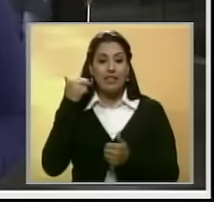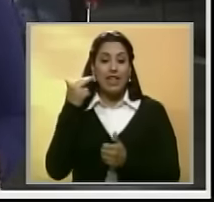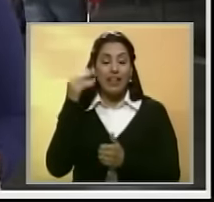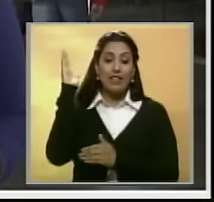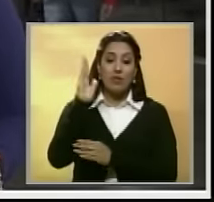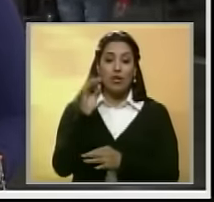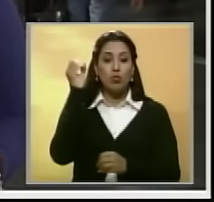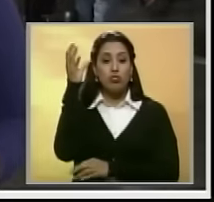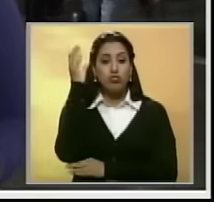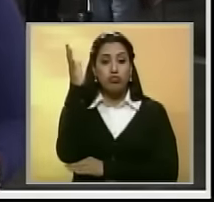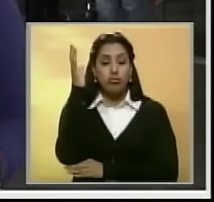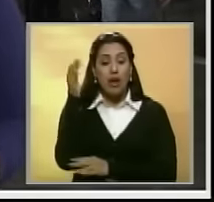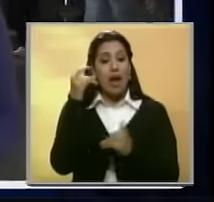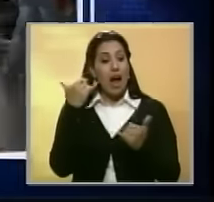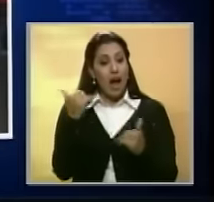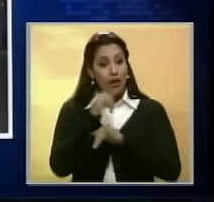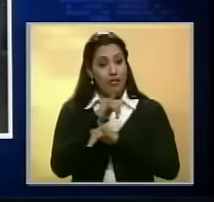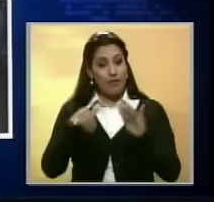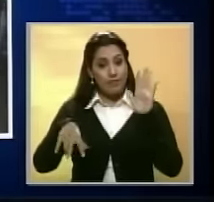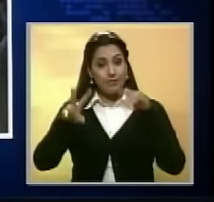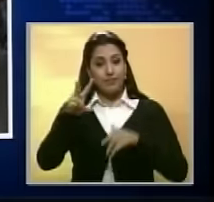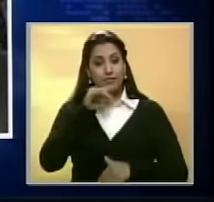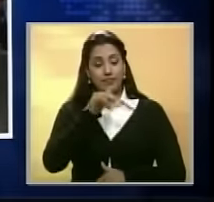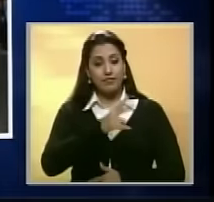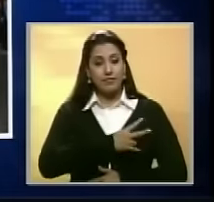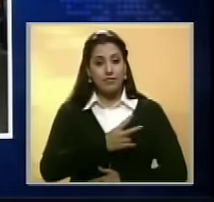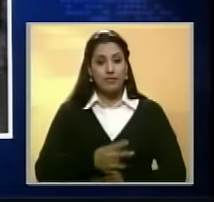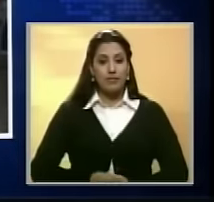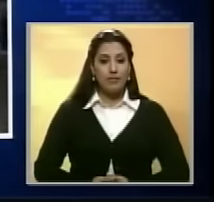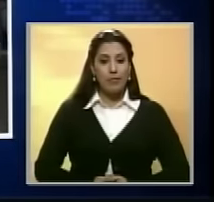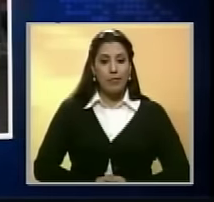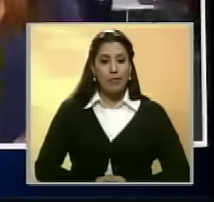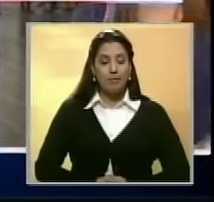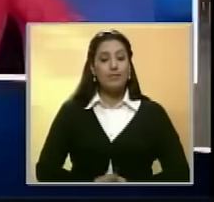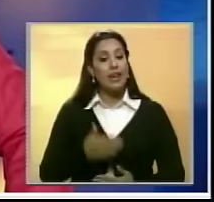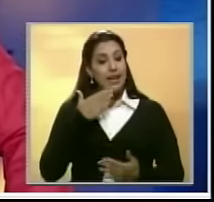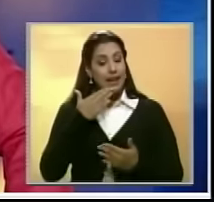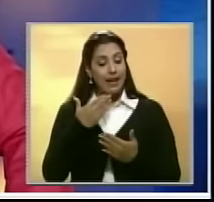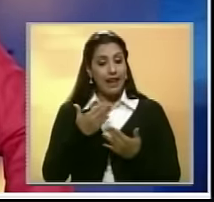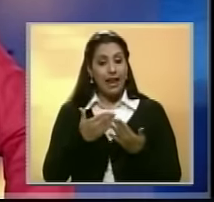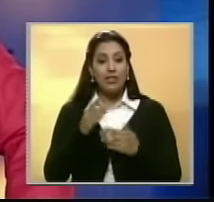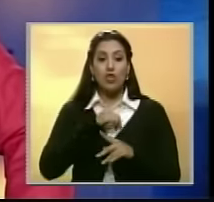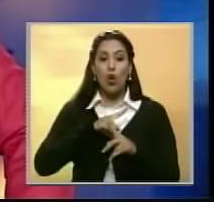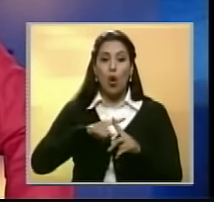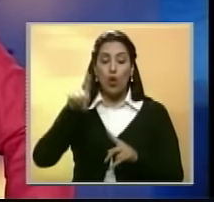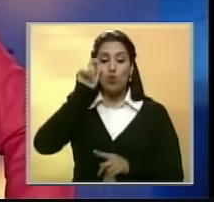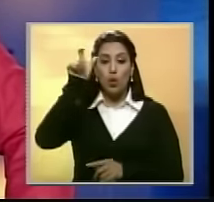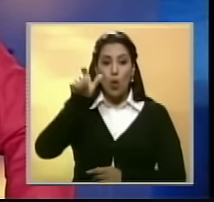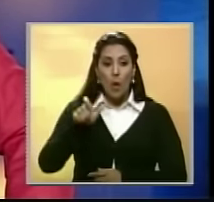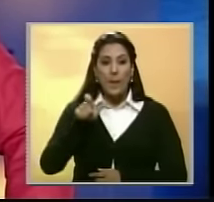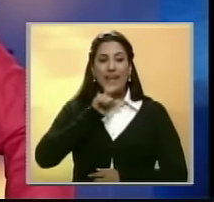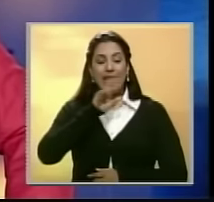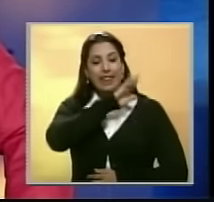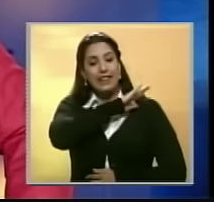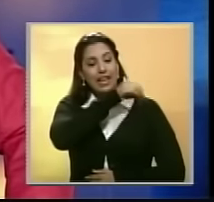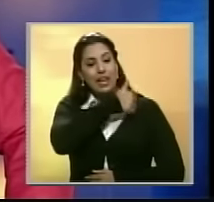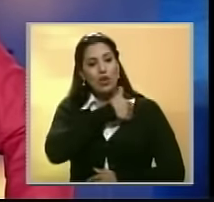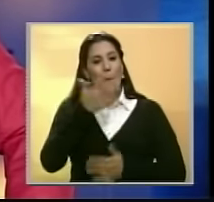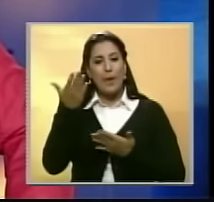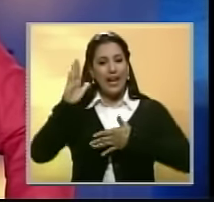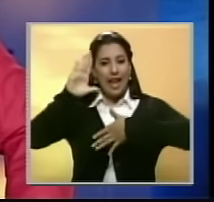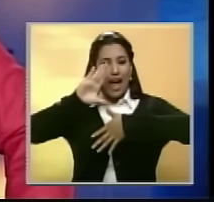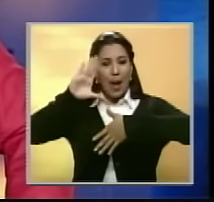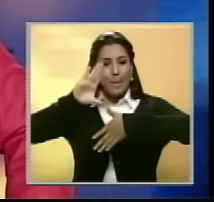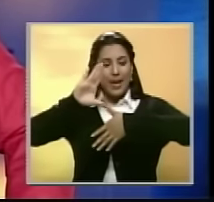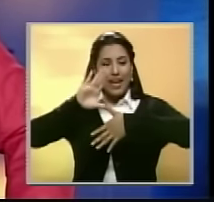República, Aristóbulo Túnez. Con esta información, retornen con más de la emisión meridiana de su noticiero Venevisión. Gracias, Milagros. José Miguel Vivanco, director para las Américas de